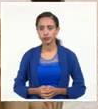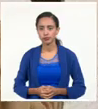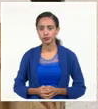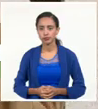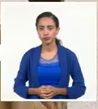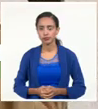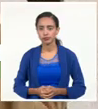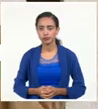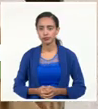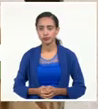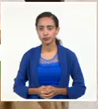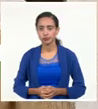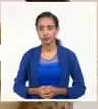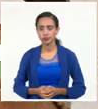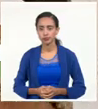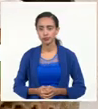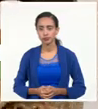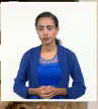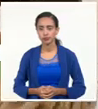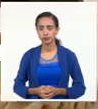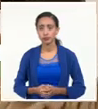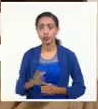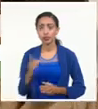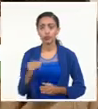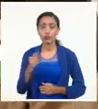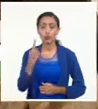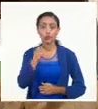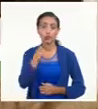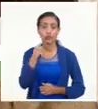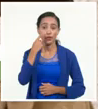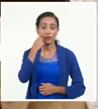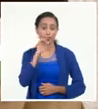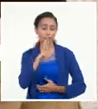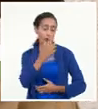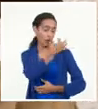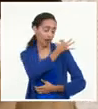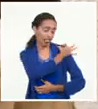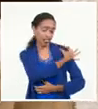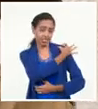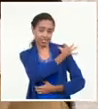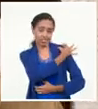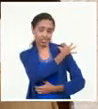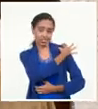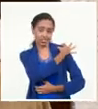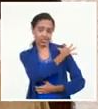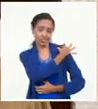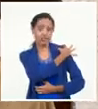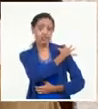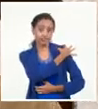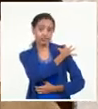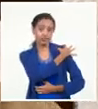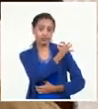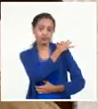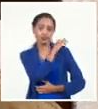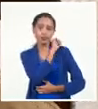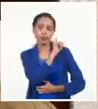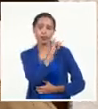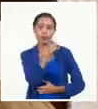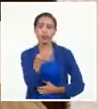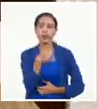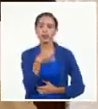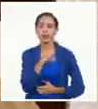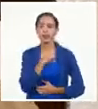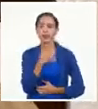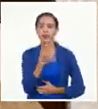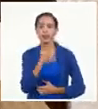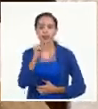Tantos años viendo las charreteras esas aquí en el hombro, ahí como quisiera tanta gente poderla